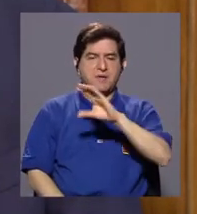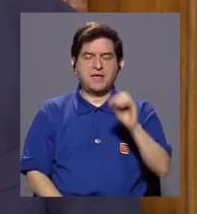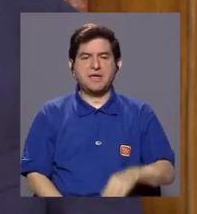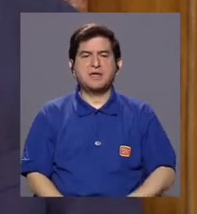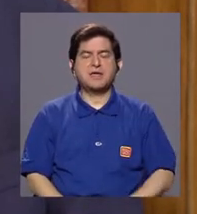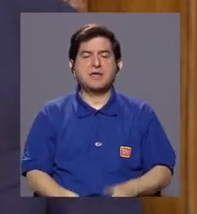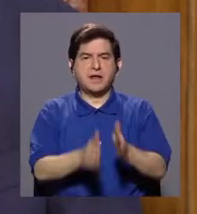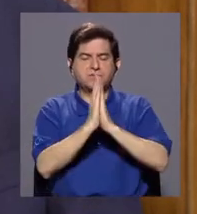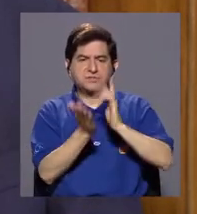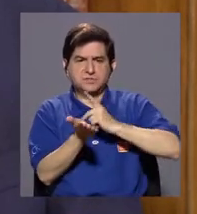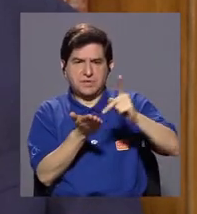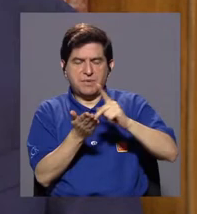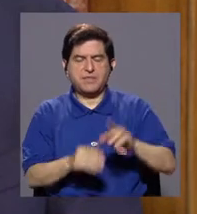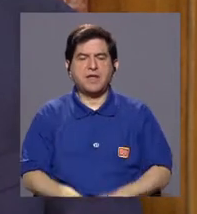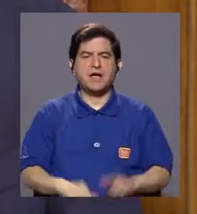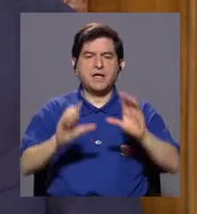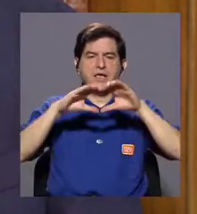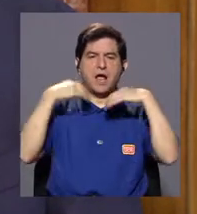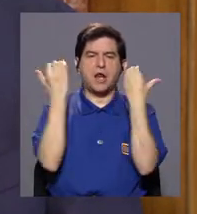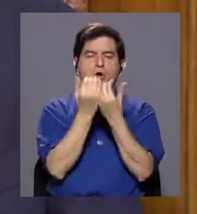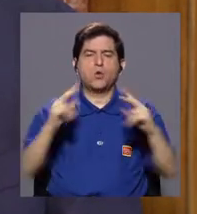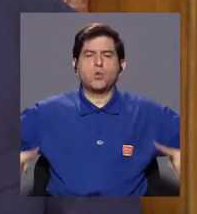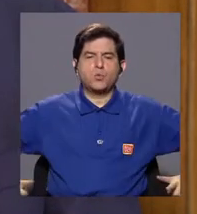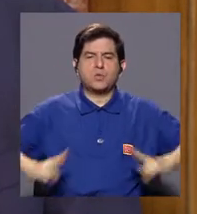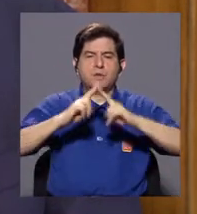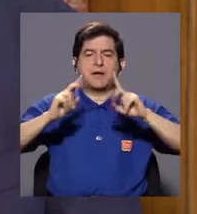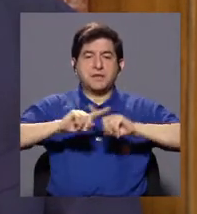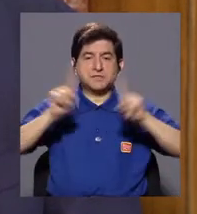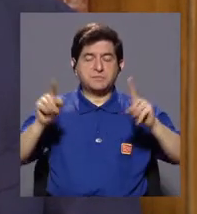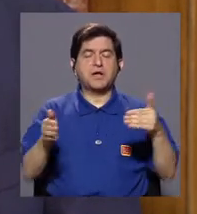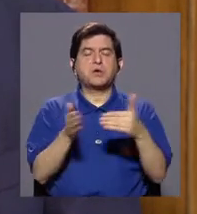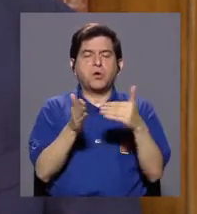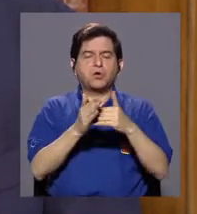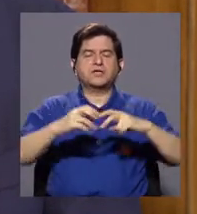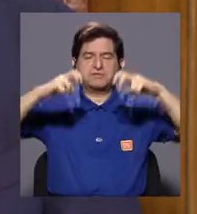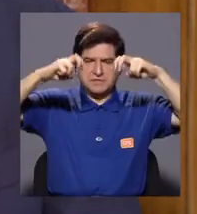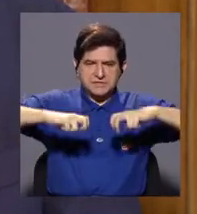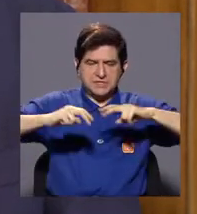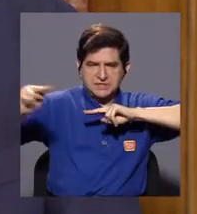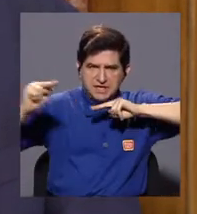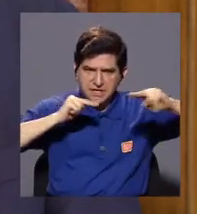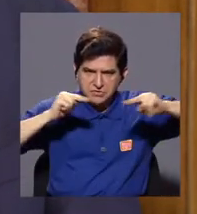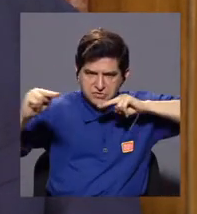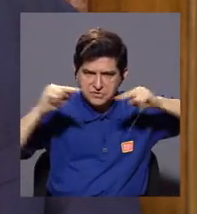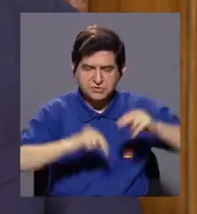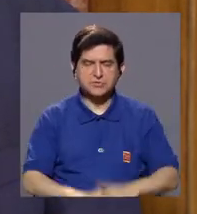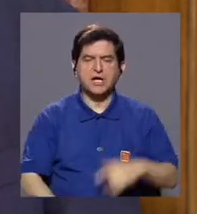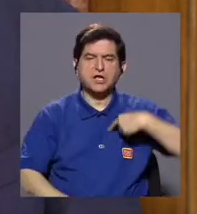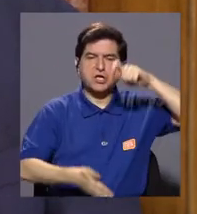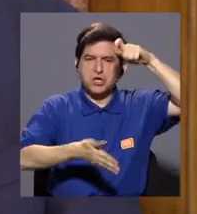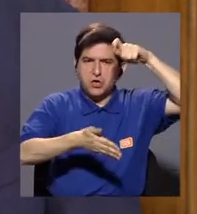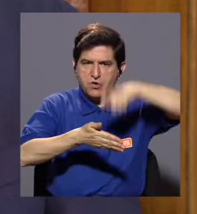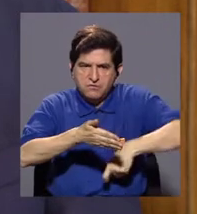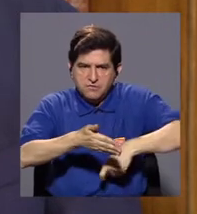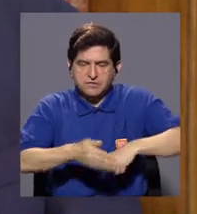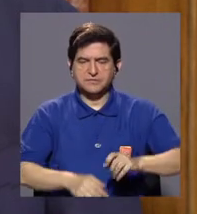y al Club de París, pero lo hicimos. Nos sentamos a renegociarla y yo